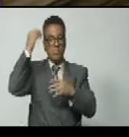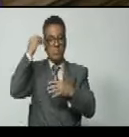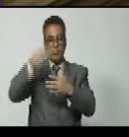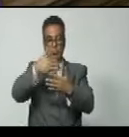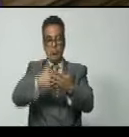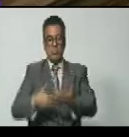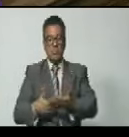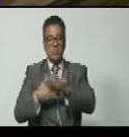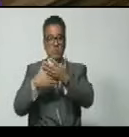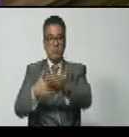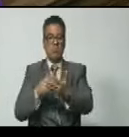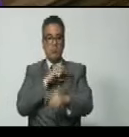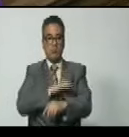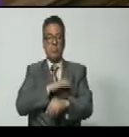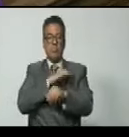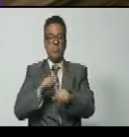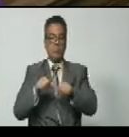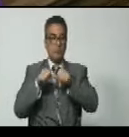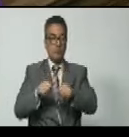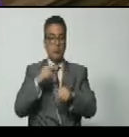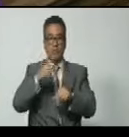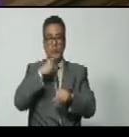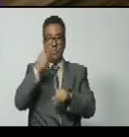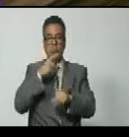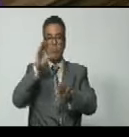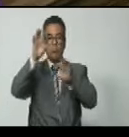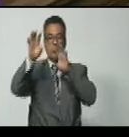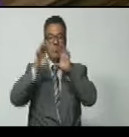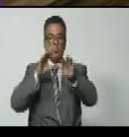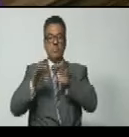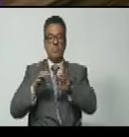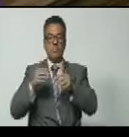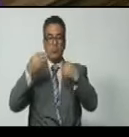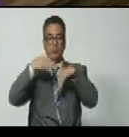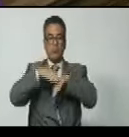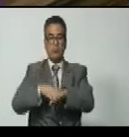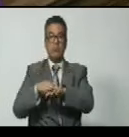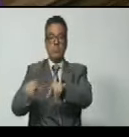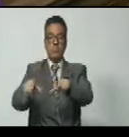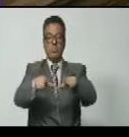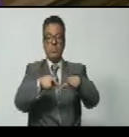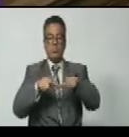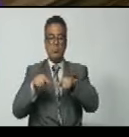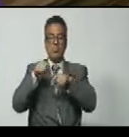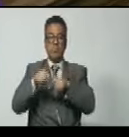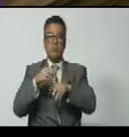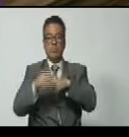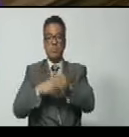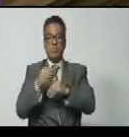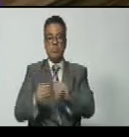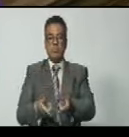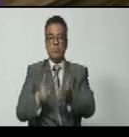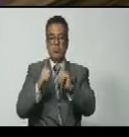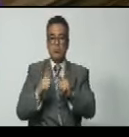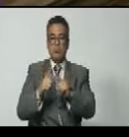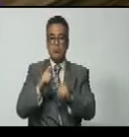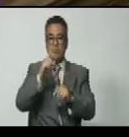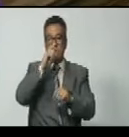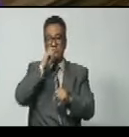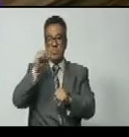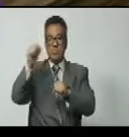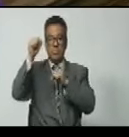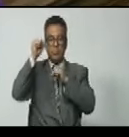el informe presentado por la Comisión Permanente Política Exterior, Soberanía e Integración, mediante el cual se autoriza al